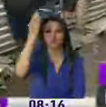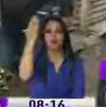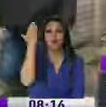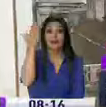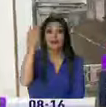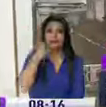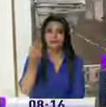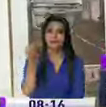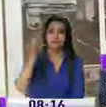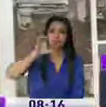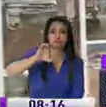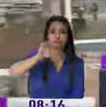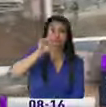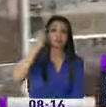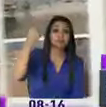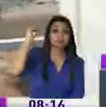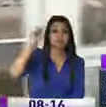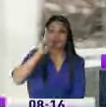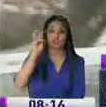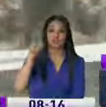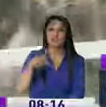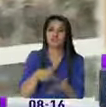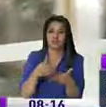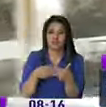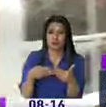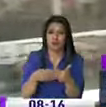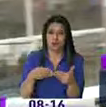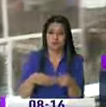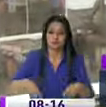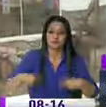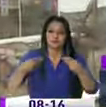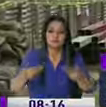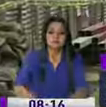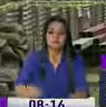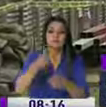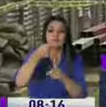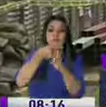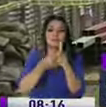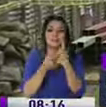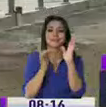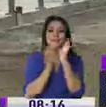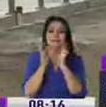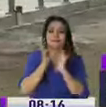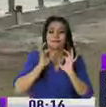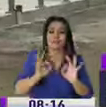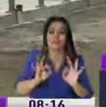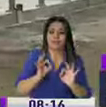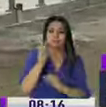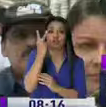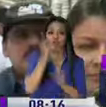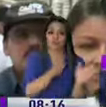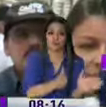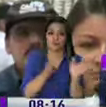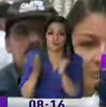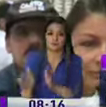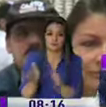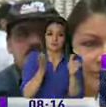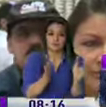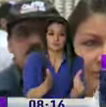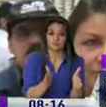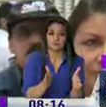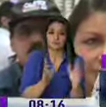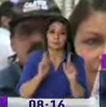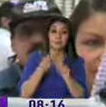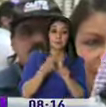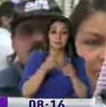que ha tenido una inversión de $1.200.000, será entregada en abril y está integrada por dos etapas. Contempla